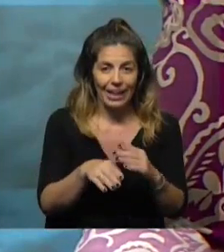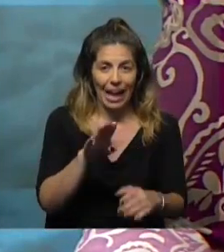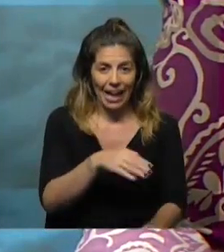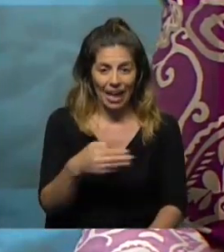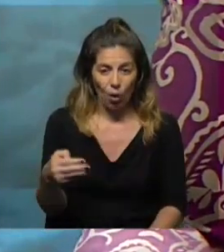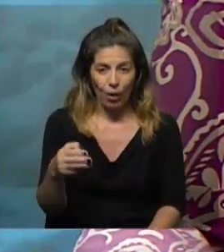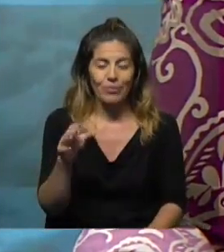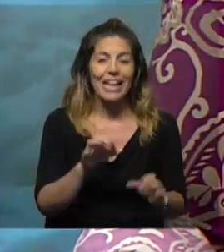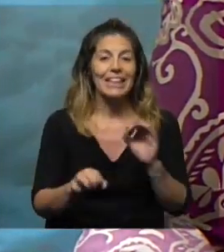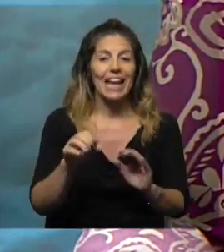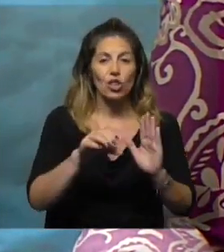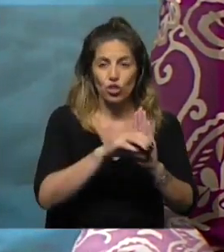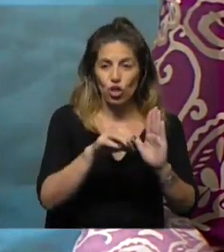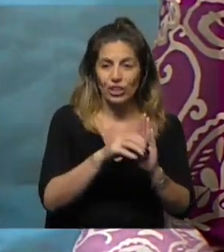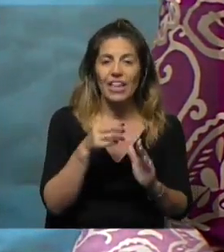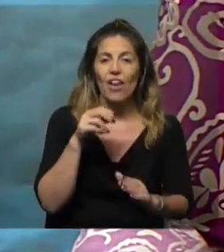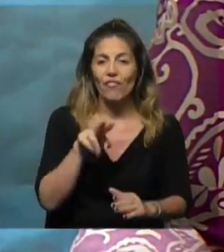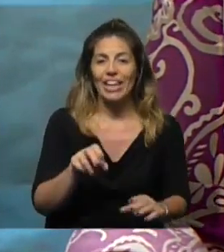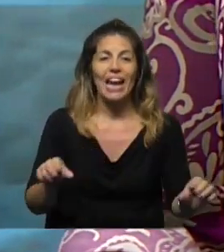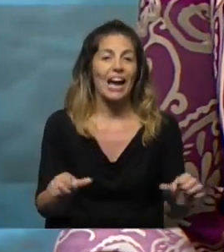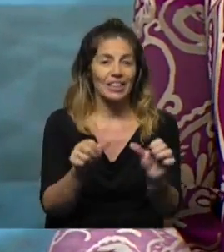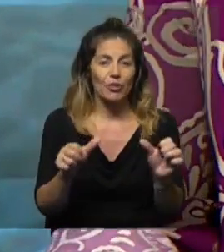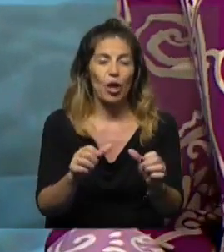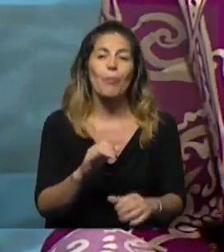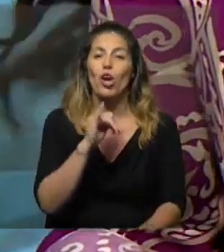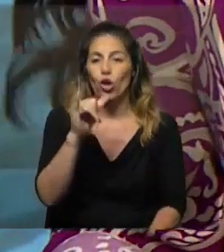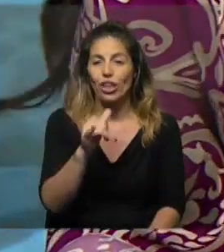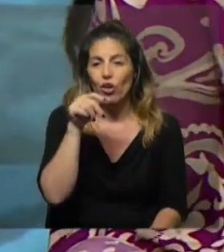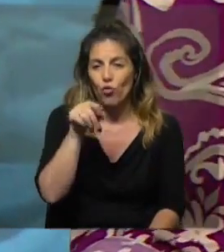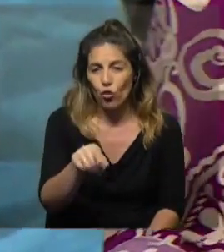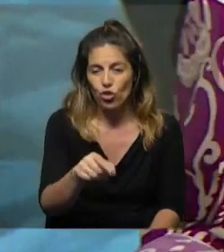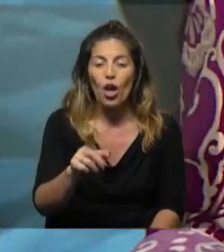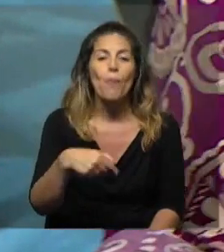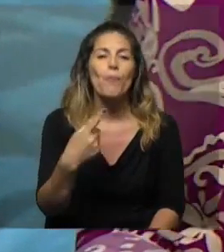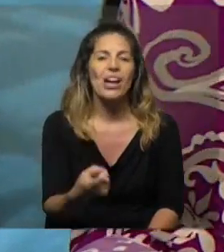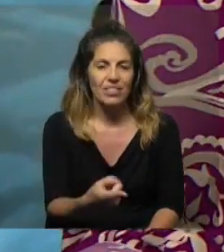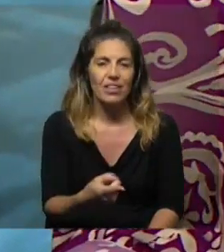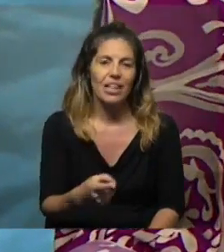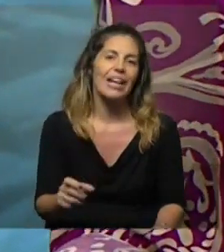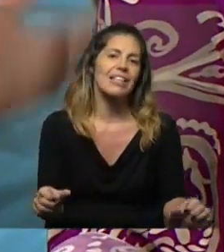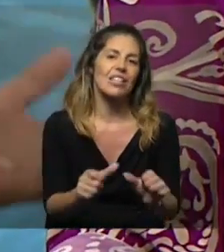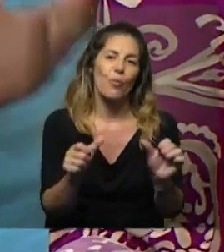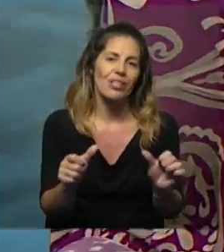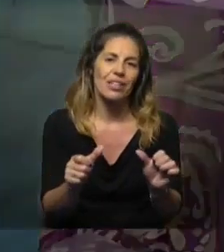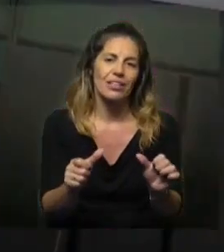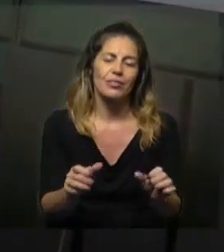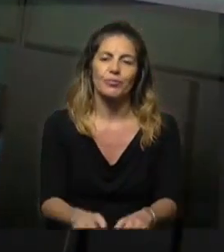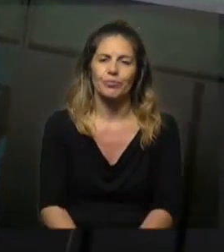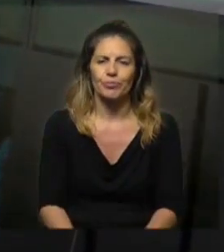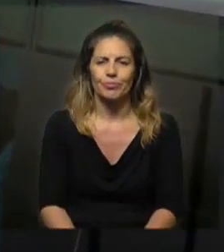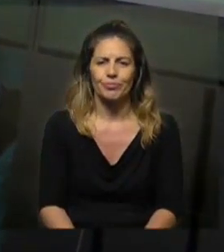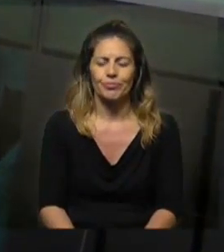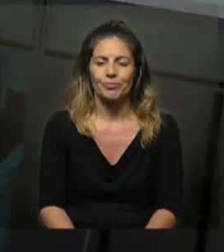un montón de actividades con la sala y todo lo que va a ver pero que nos cuentes de qué va a venir la mañana las actividades